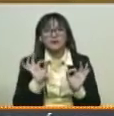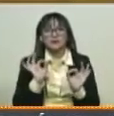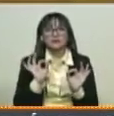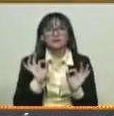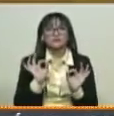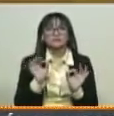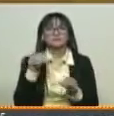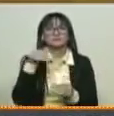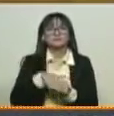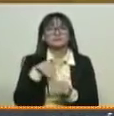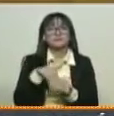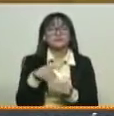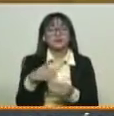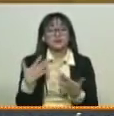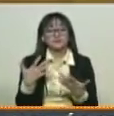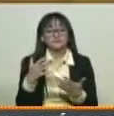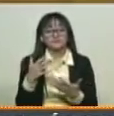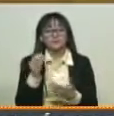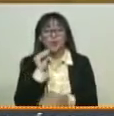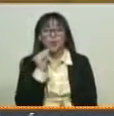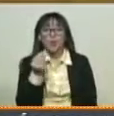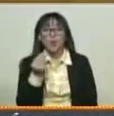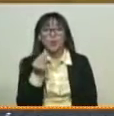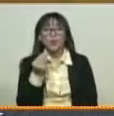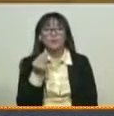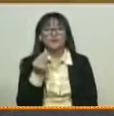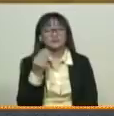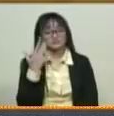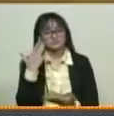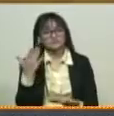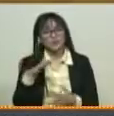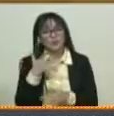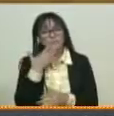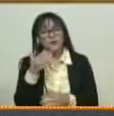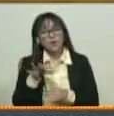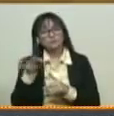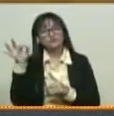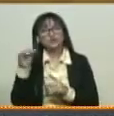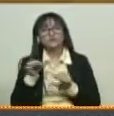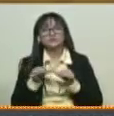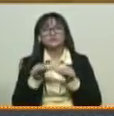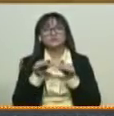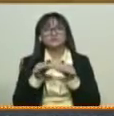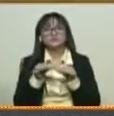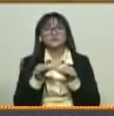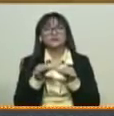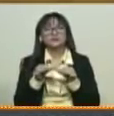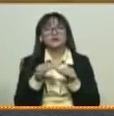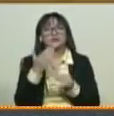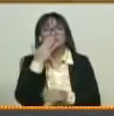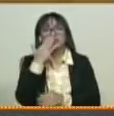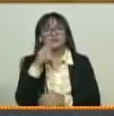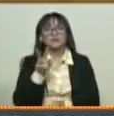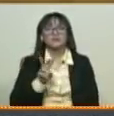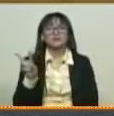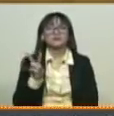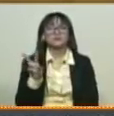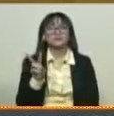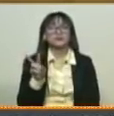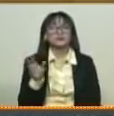al electorado emergente o electorado joven para convencerlos de cuál es la mejor opción para seguir al frente del país? Por otra parte,